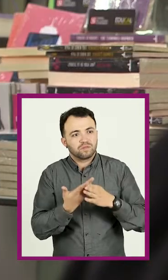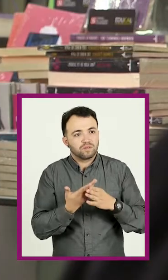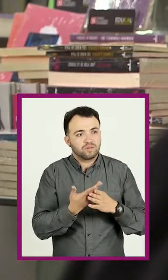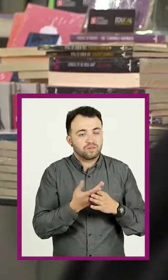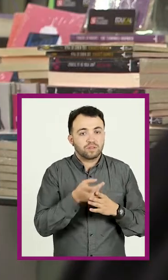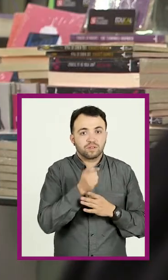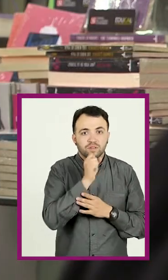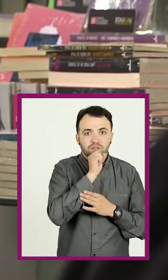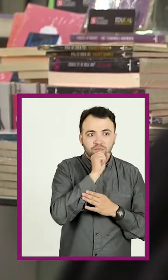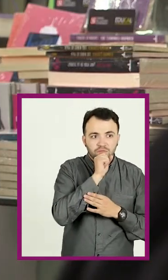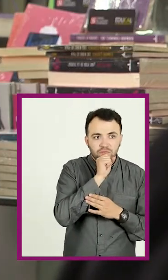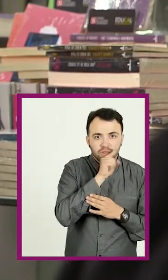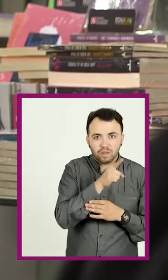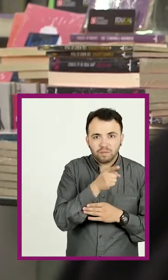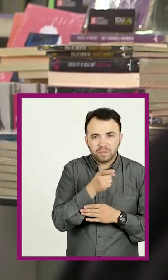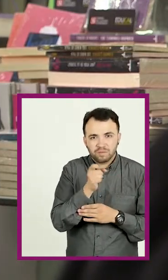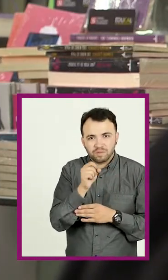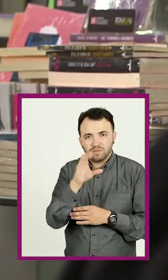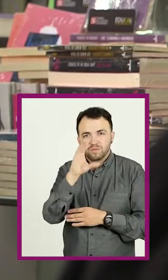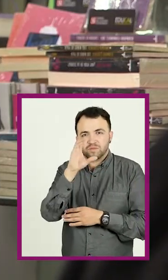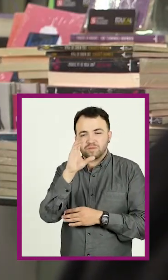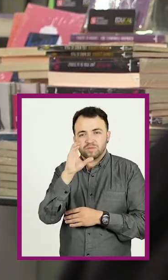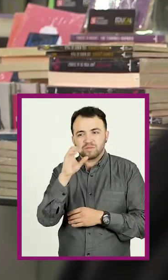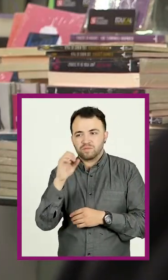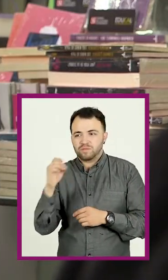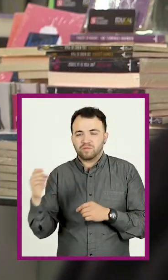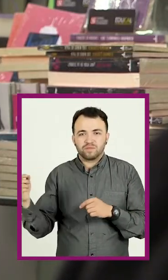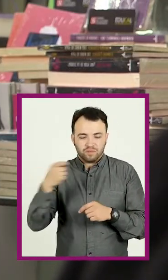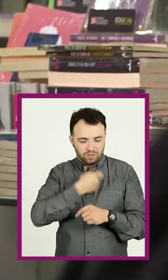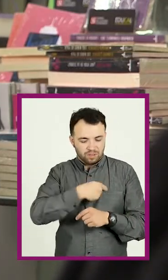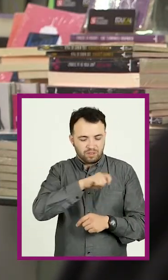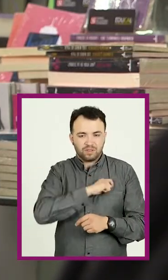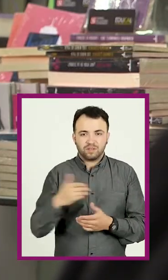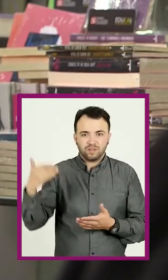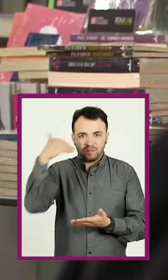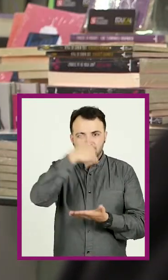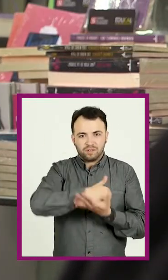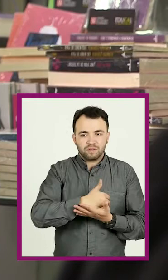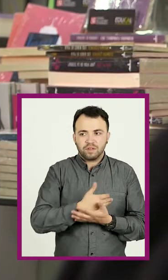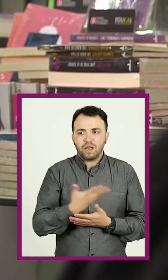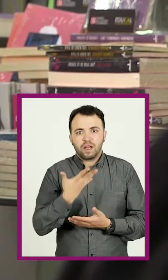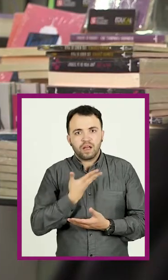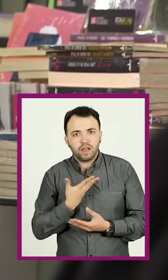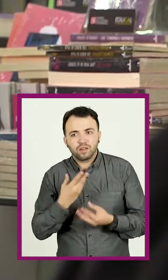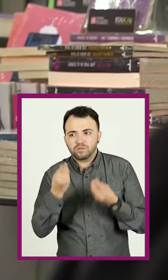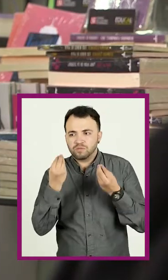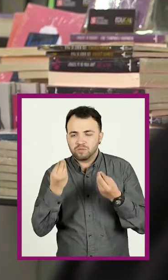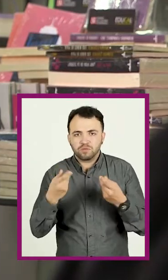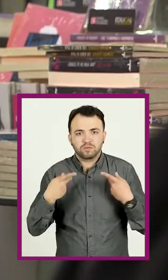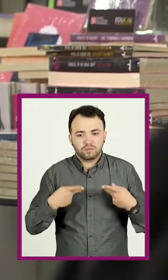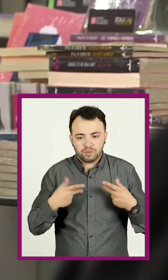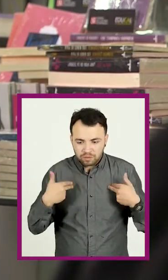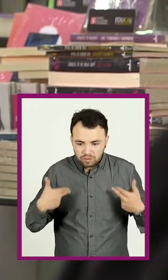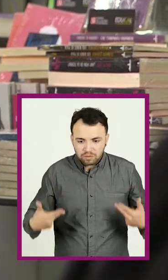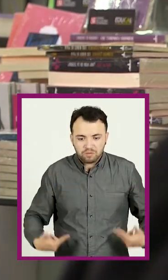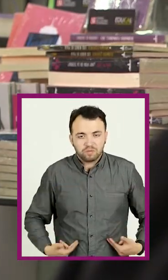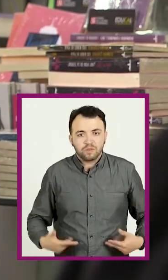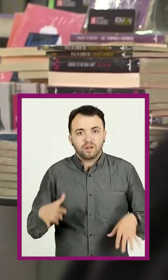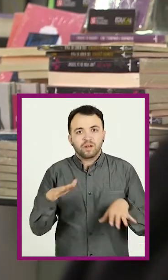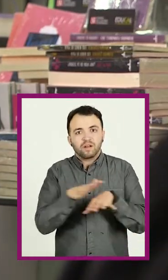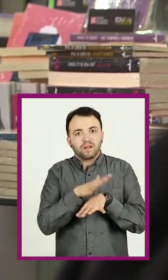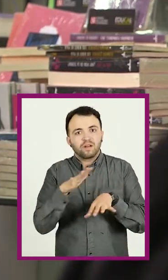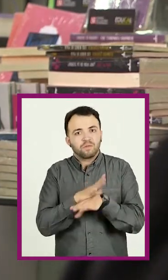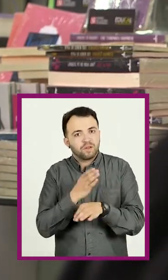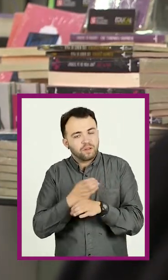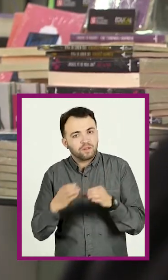sucede justamente en la conquista. Hay humanistas de gran calado filosófico, como Alonso de la Veracruz,